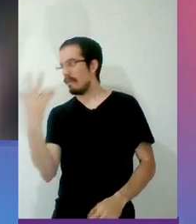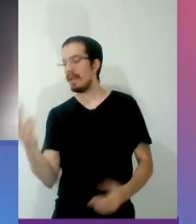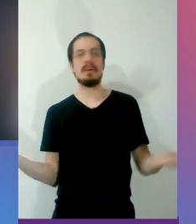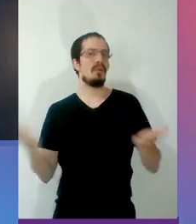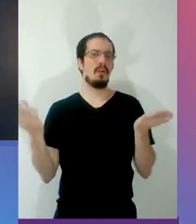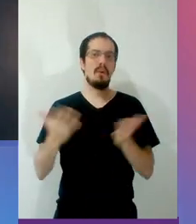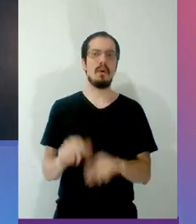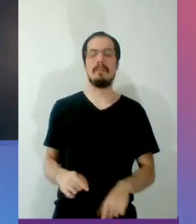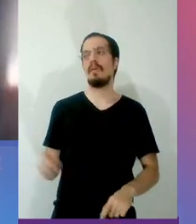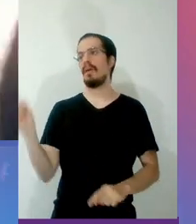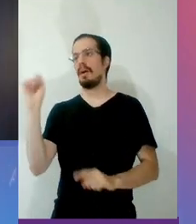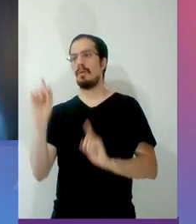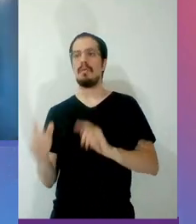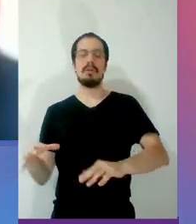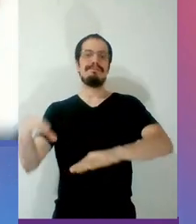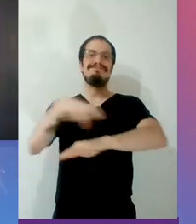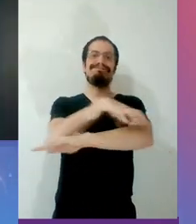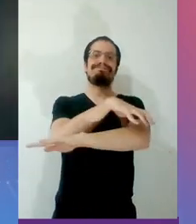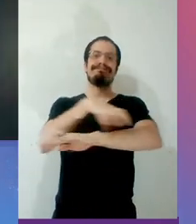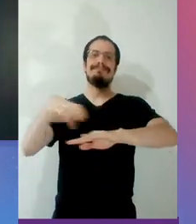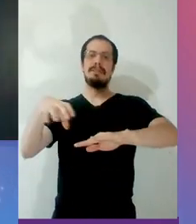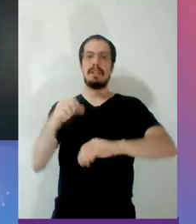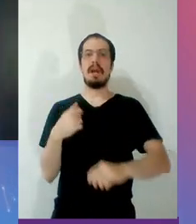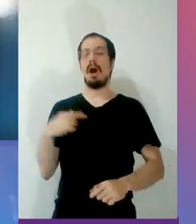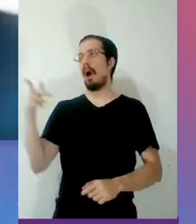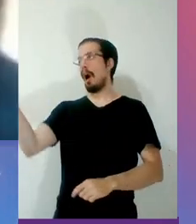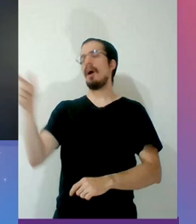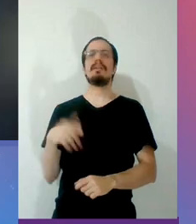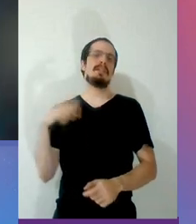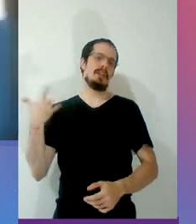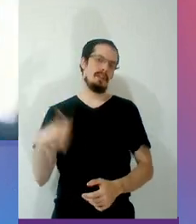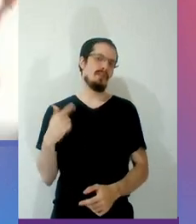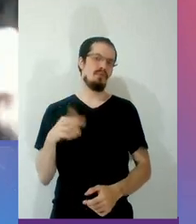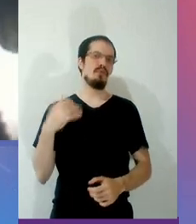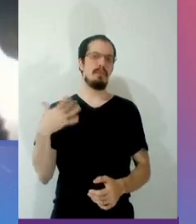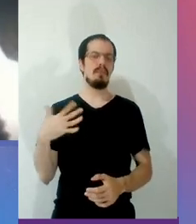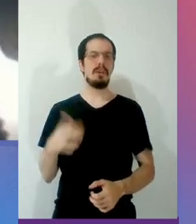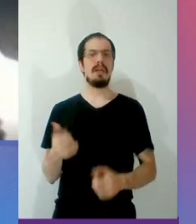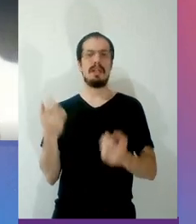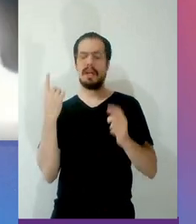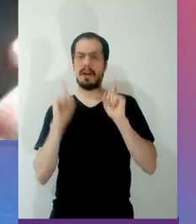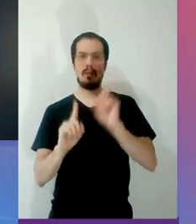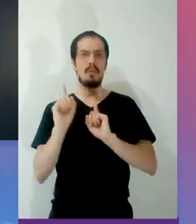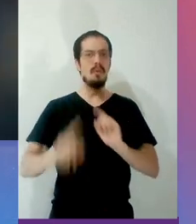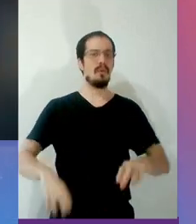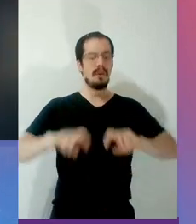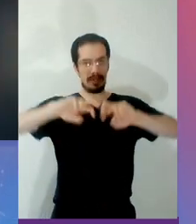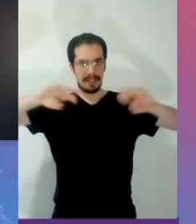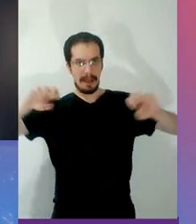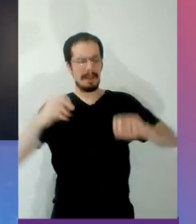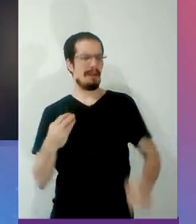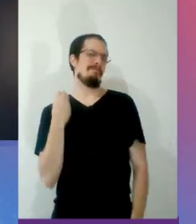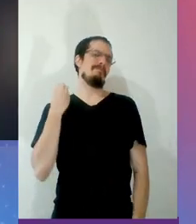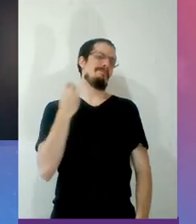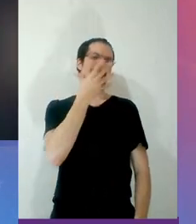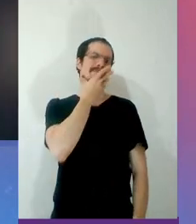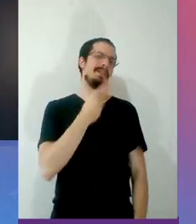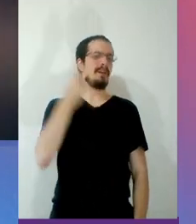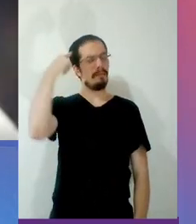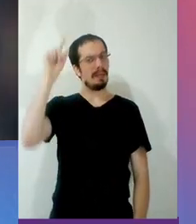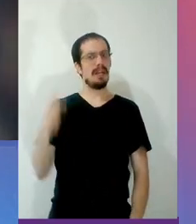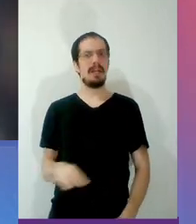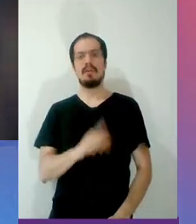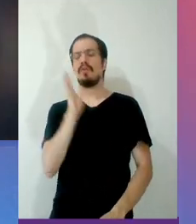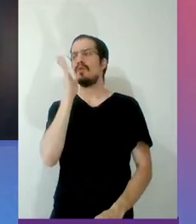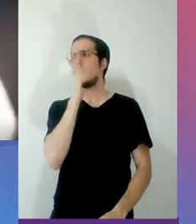pronto nos encandilamos, decimos, uy, sí, de hecho hay exámenes que son preciosos, a todo color, etc. Pero en el fondo no hay ninguna resonancia